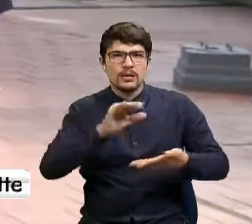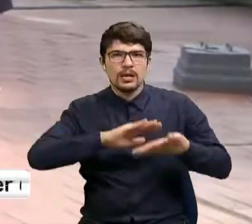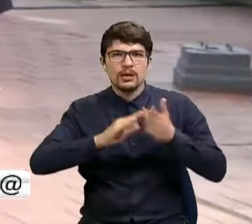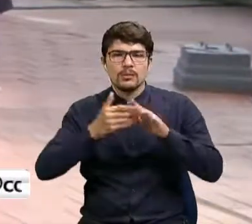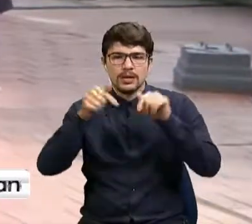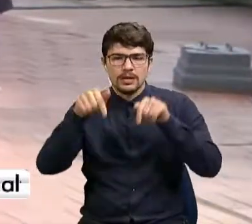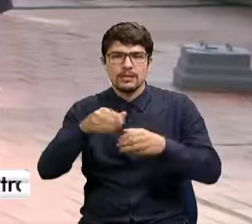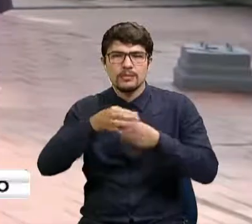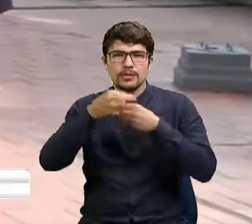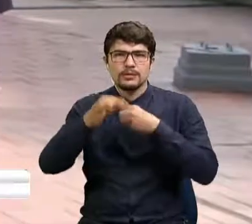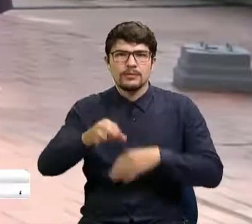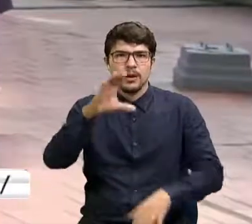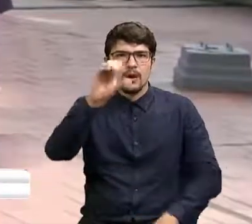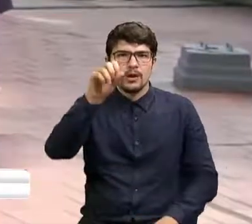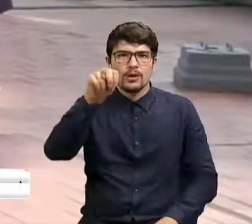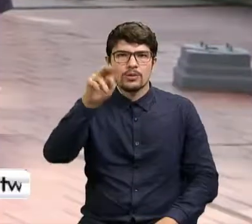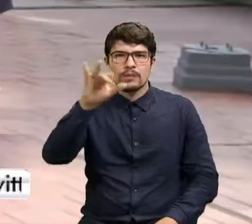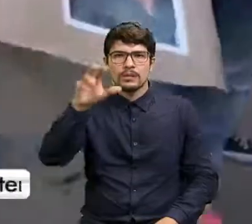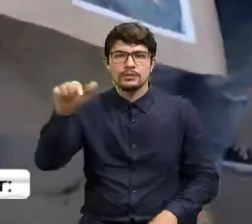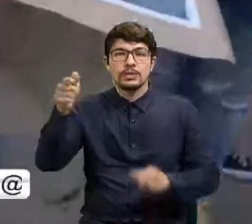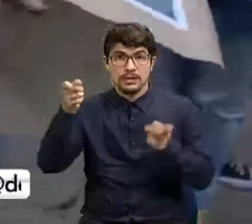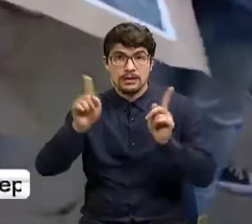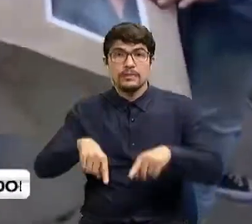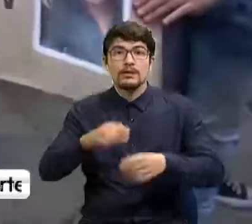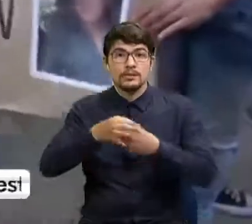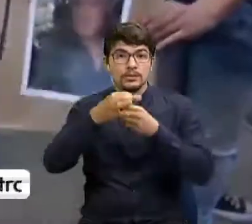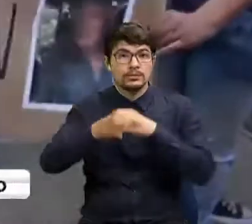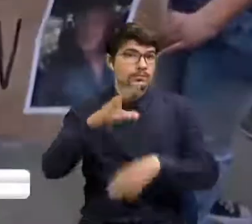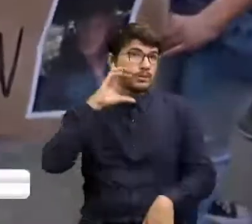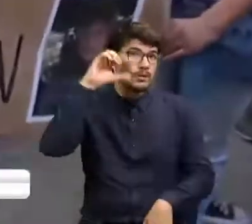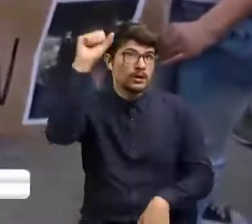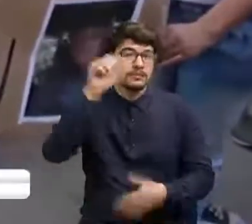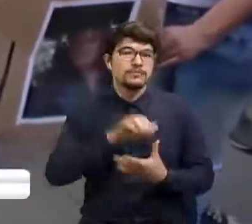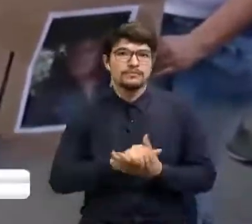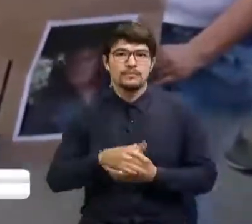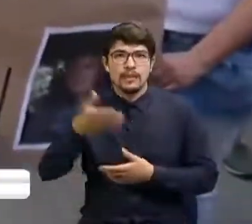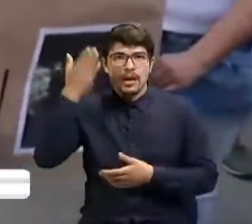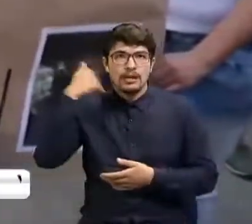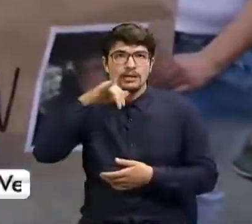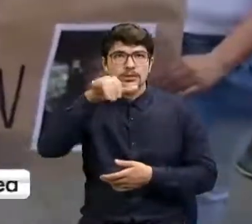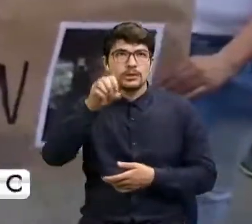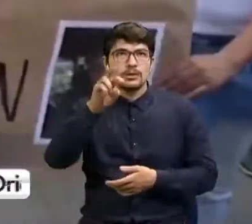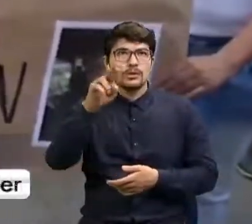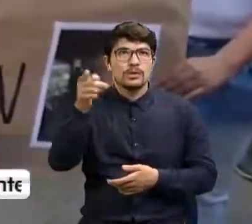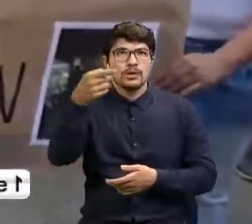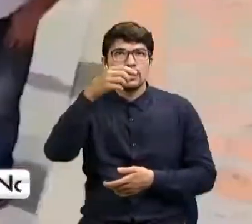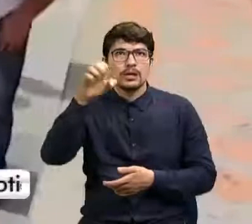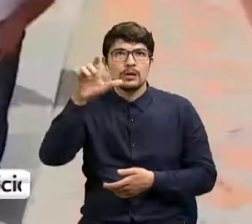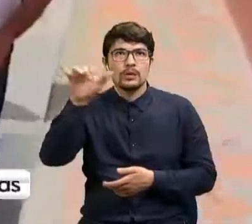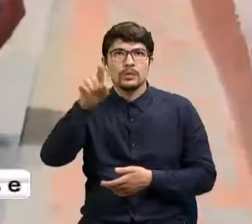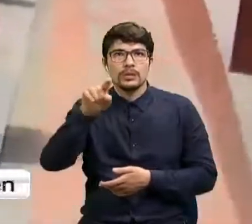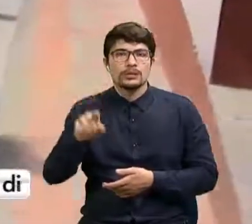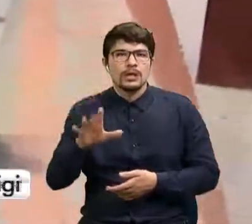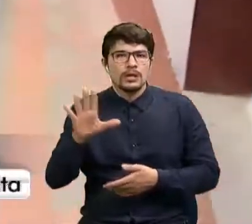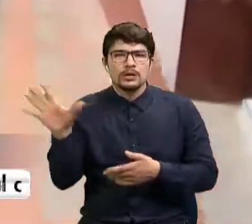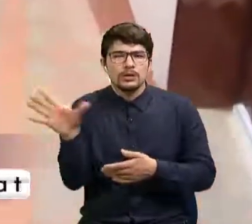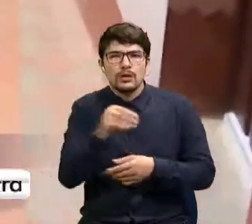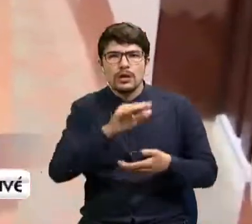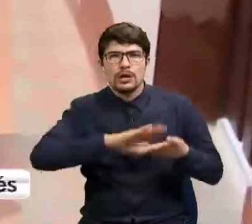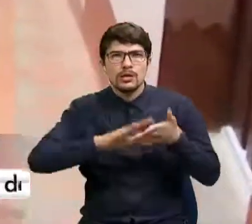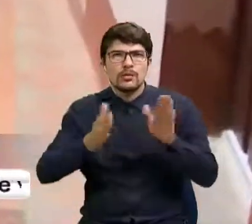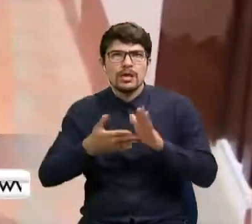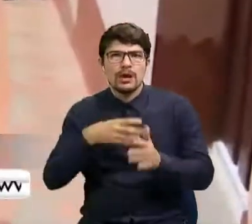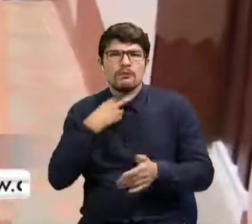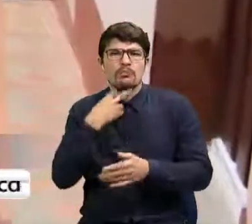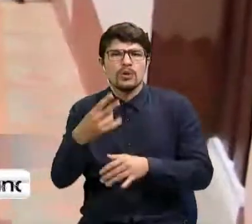de Convención y de Ocaña. El secuestro de Jorge Elí Sanguino el pasado 9 de agosto fue el detonante para que la comunidad de Convención levantara